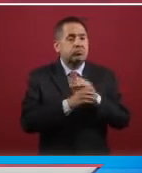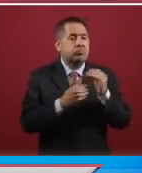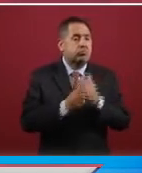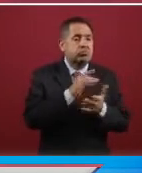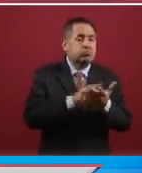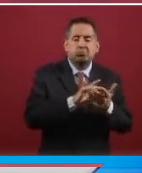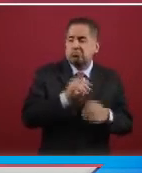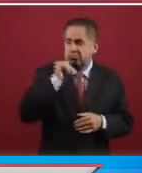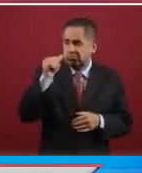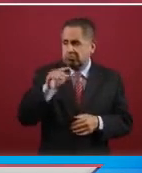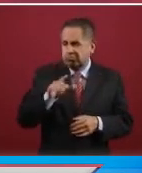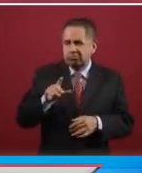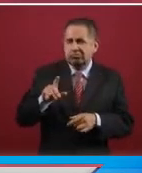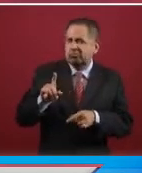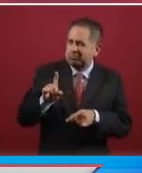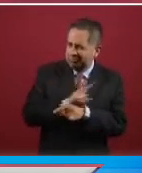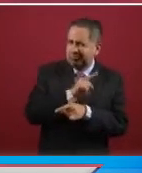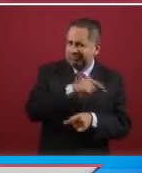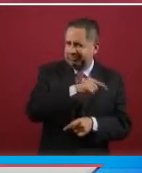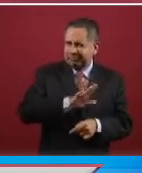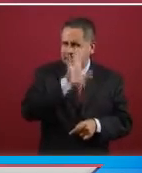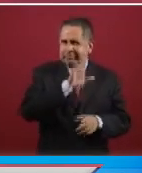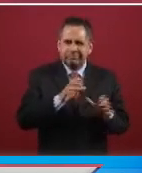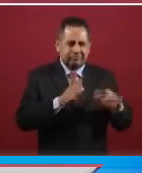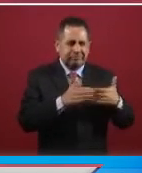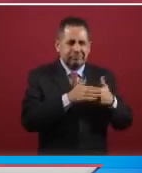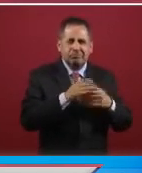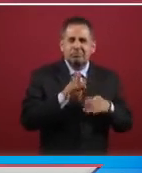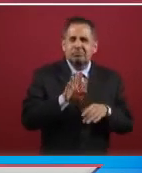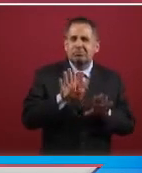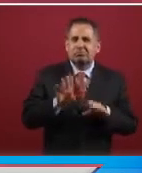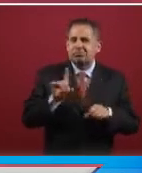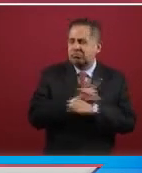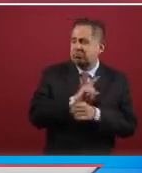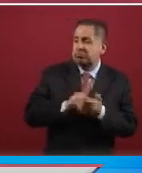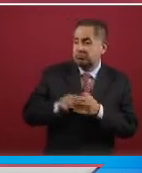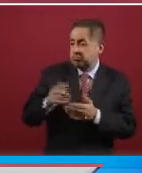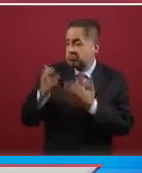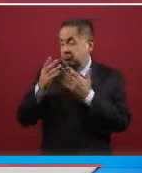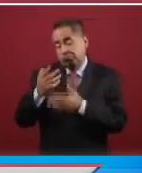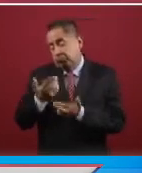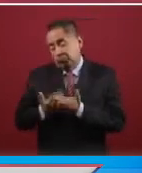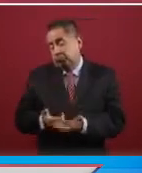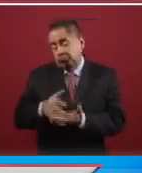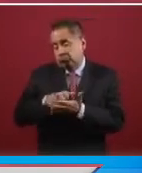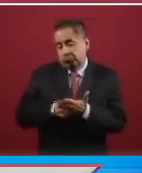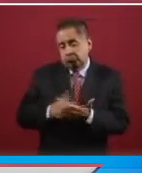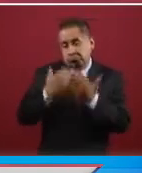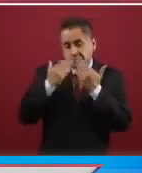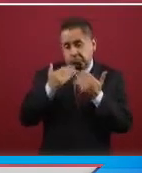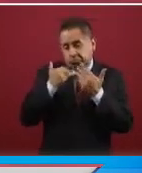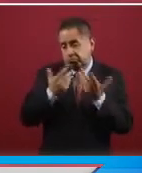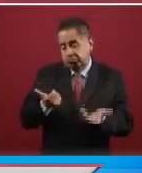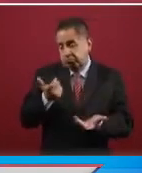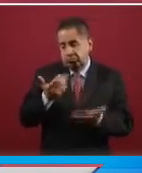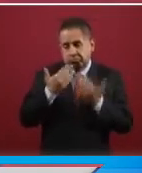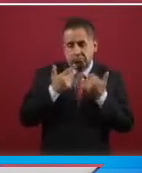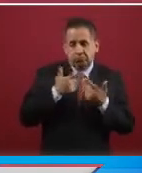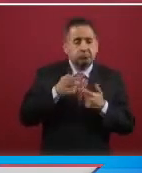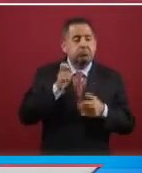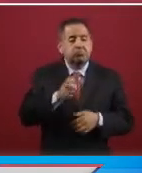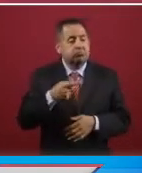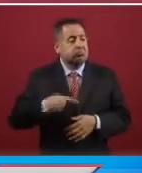la CFE. Estas son algunas de las prioridades. Y acabar con las pensiones de presidentes, atención privada a altos funcionarios, que no se